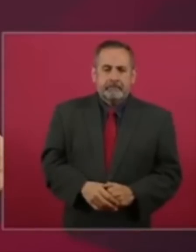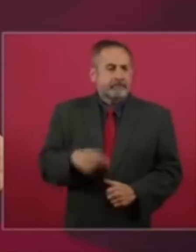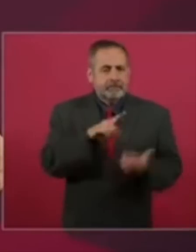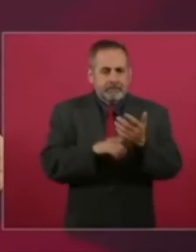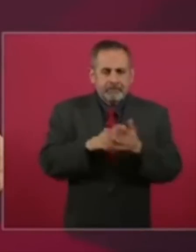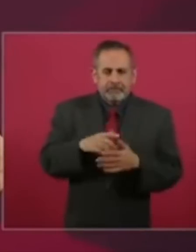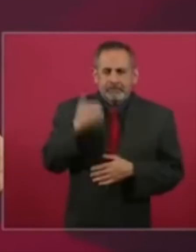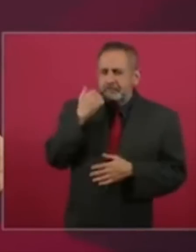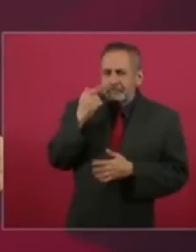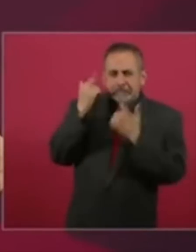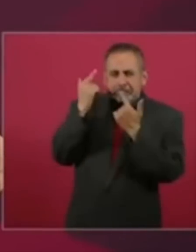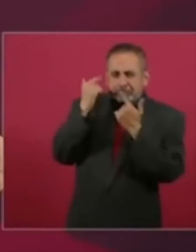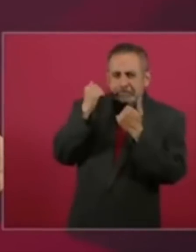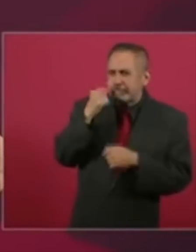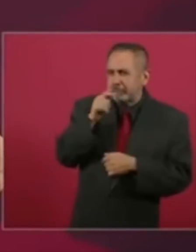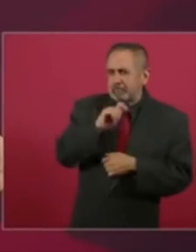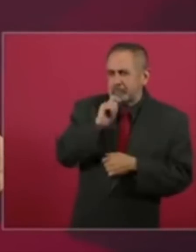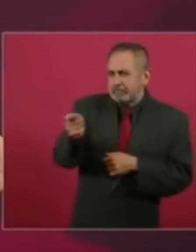jugar el dedo en la boca a la gente.